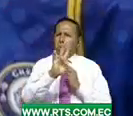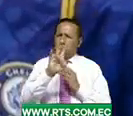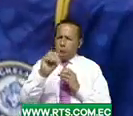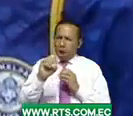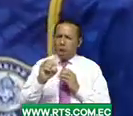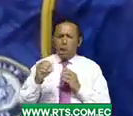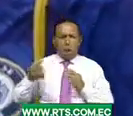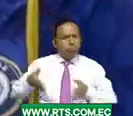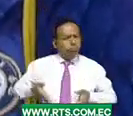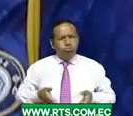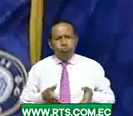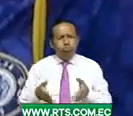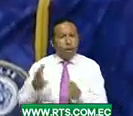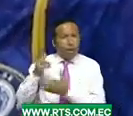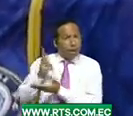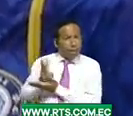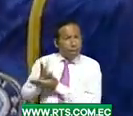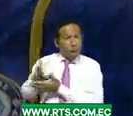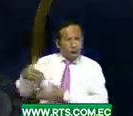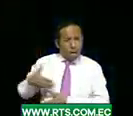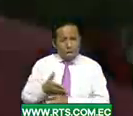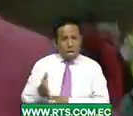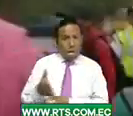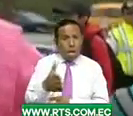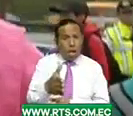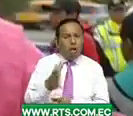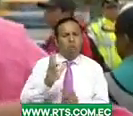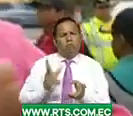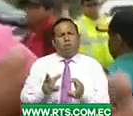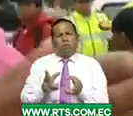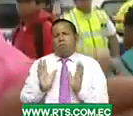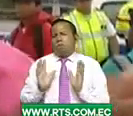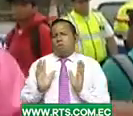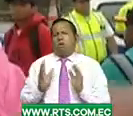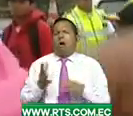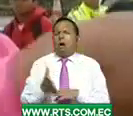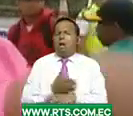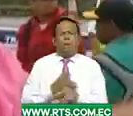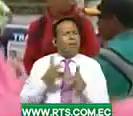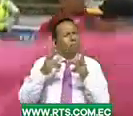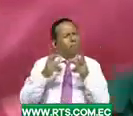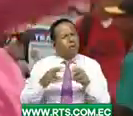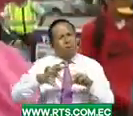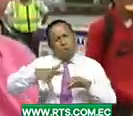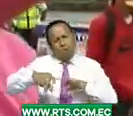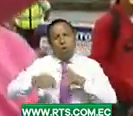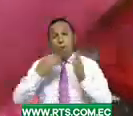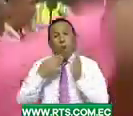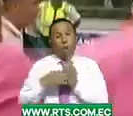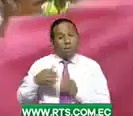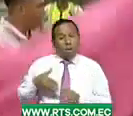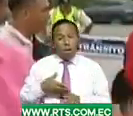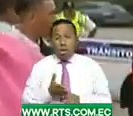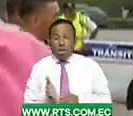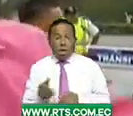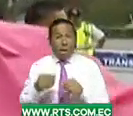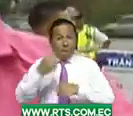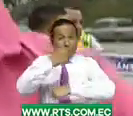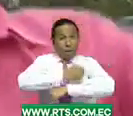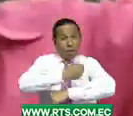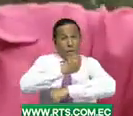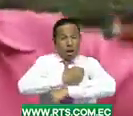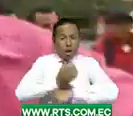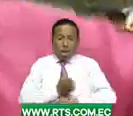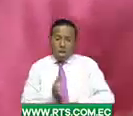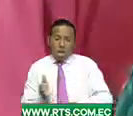autopista. Todas esas líneas son fijas. Y ahí hay una viradita que entra para allá, para Pascuales. Ahí se bajan